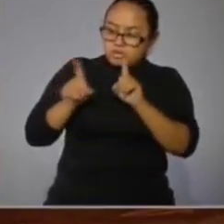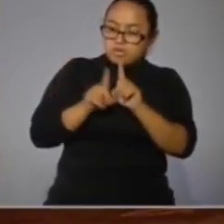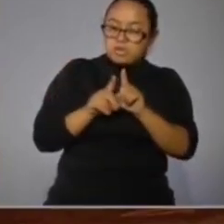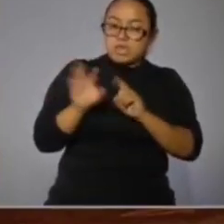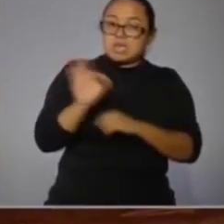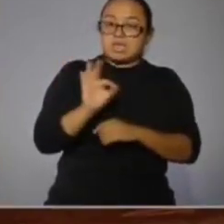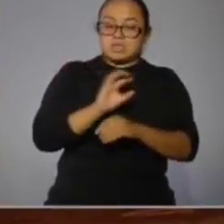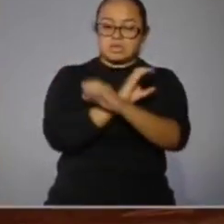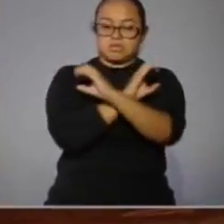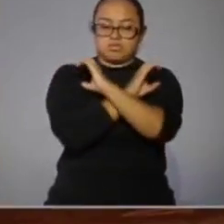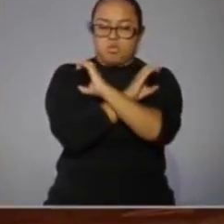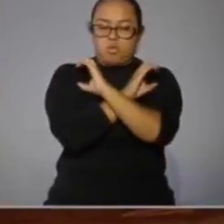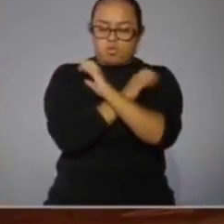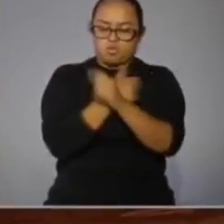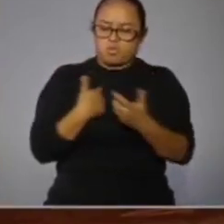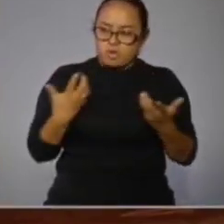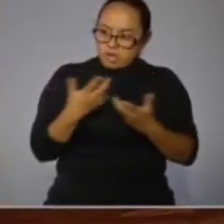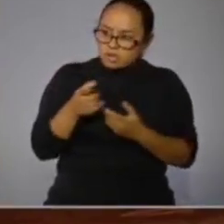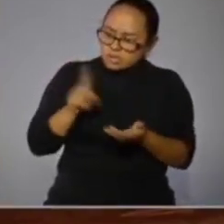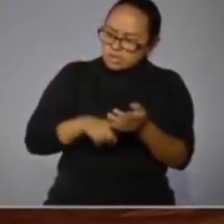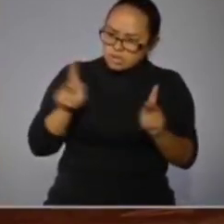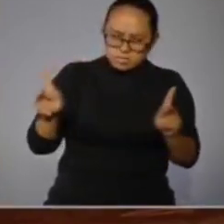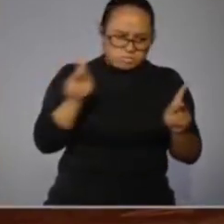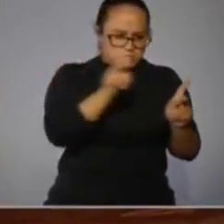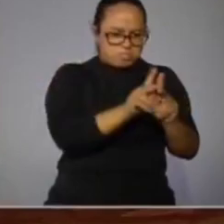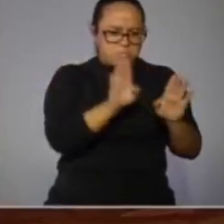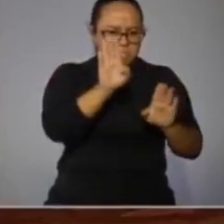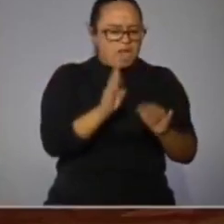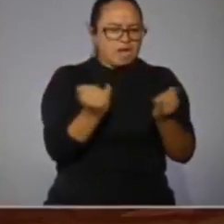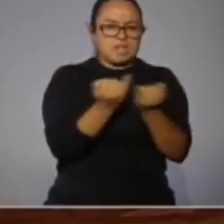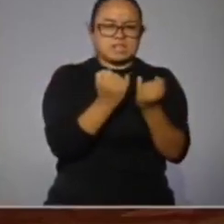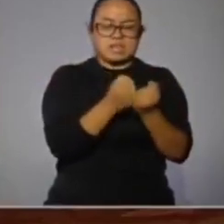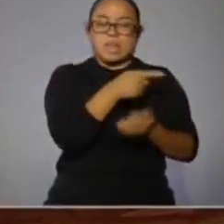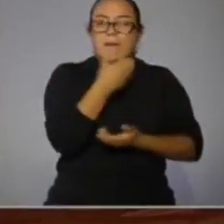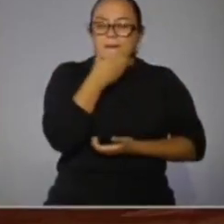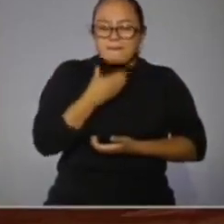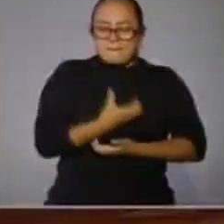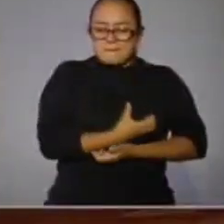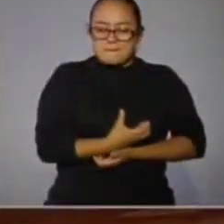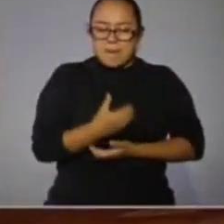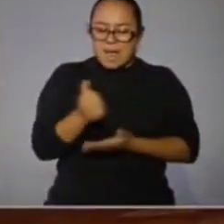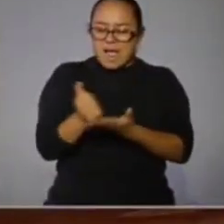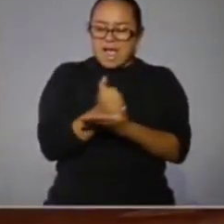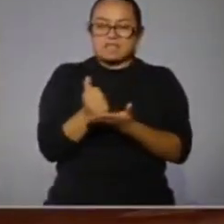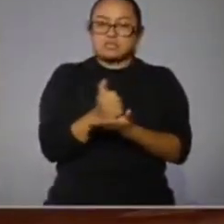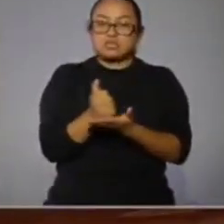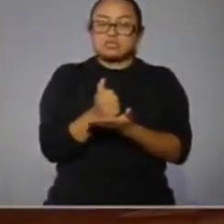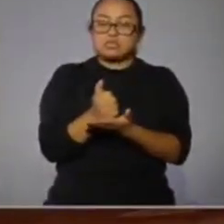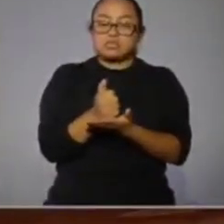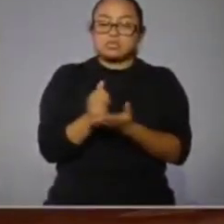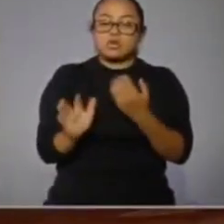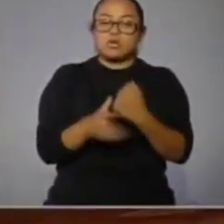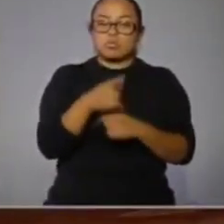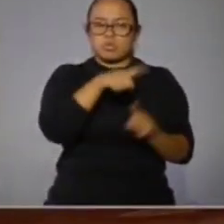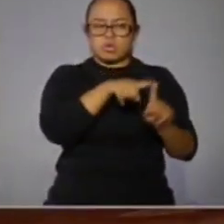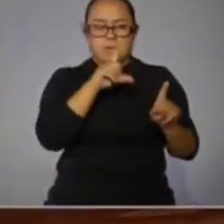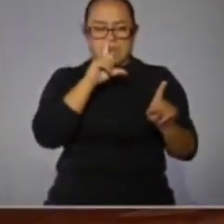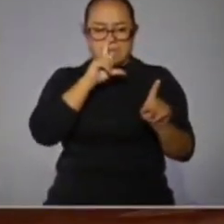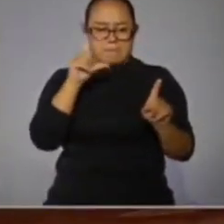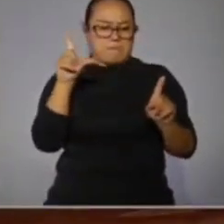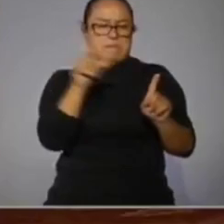conductas que podrían acercarnos a este personaje peculiar que se llama Barba Azul? Porque justamente tenía esa especie de maldición